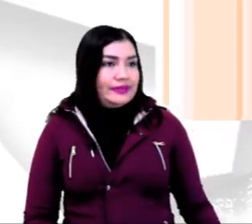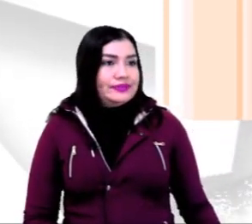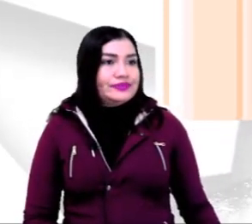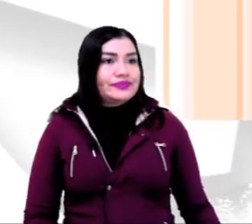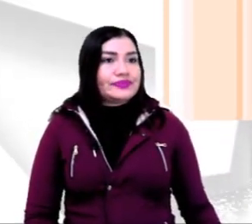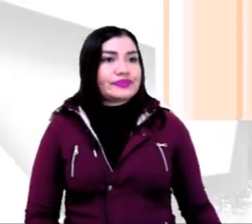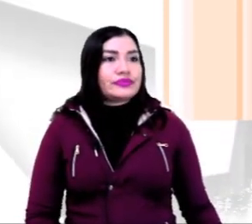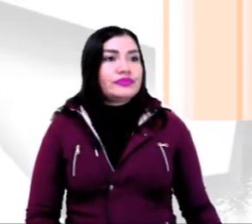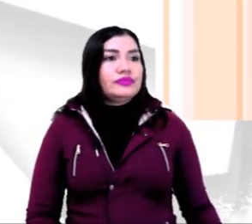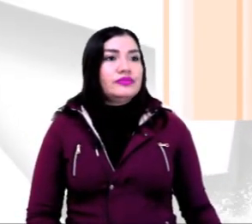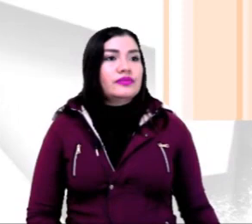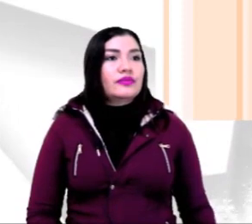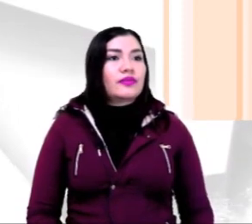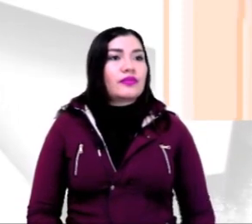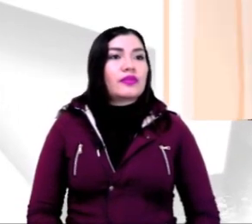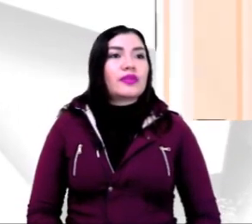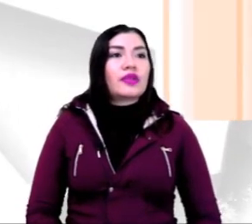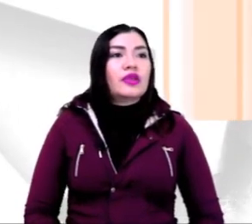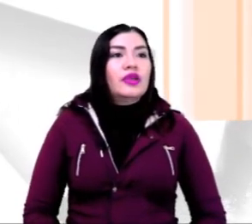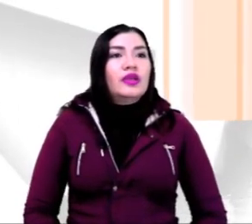tema.